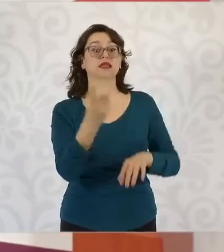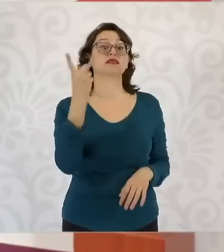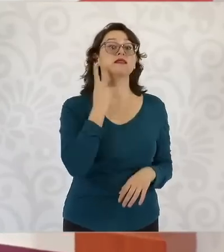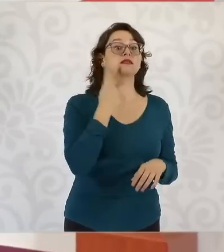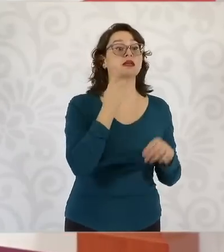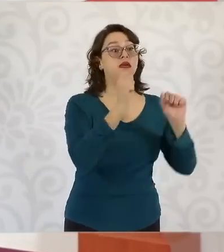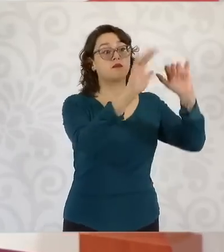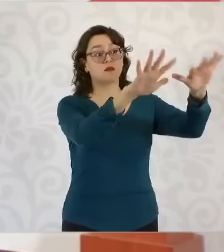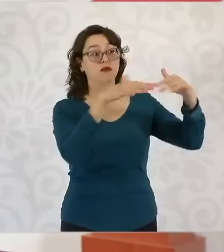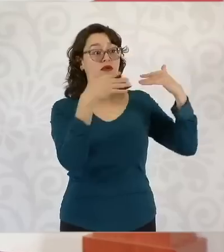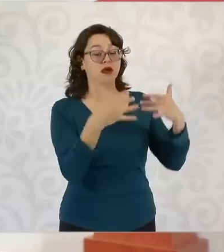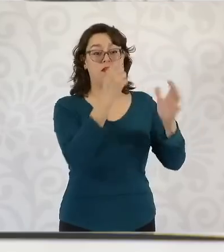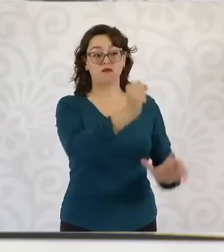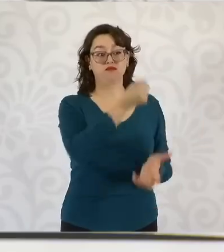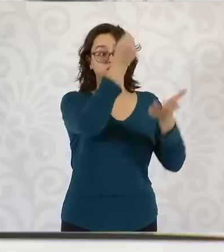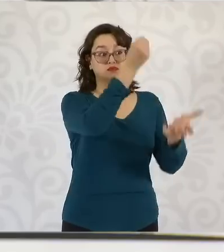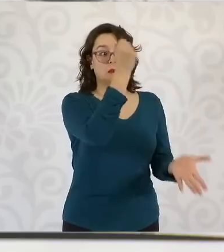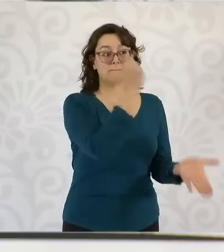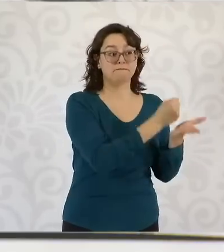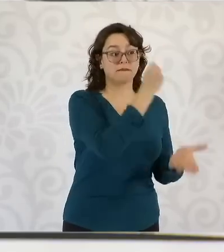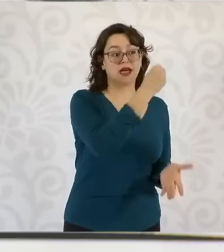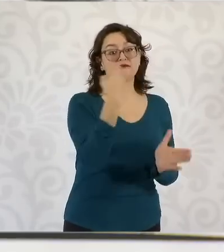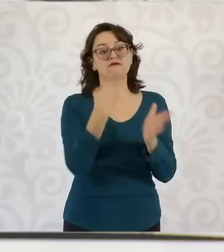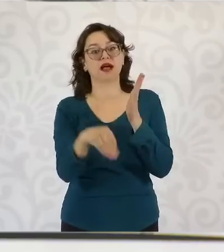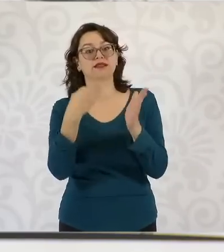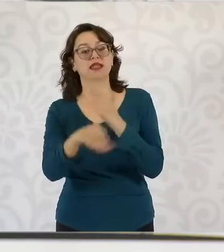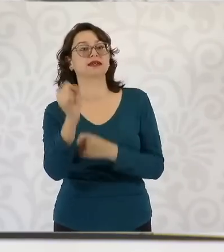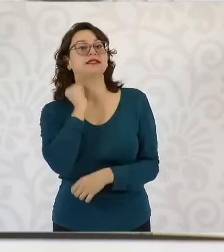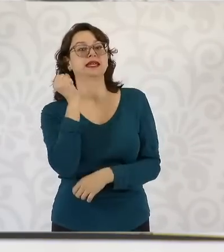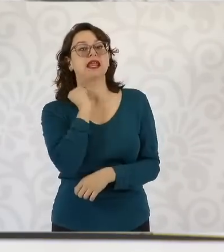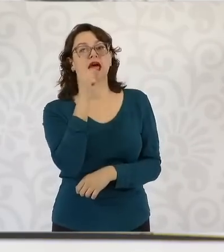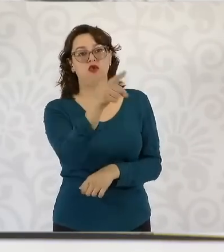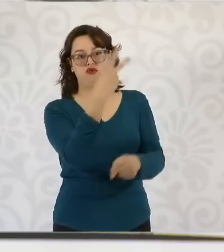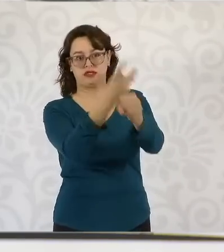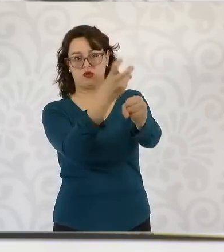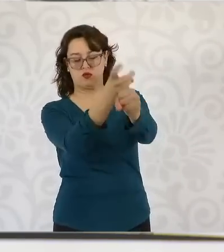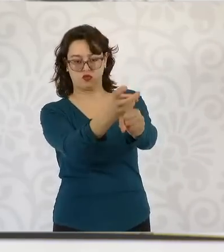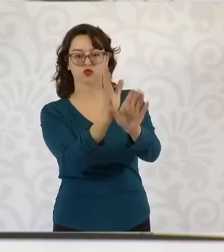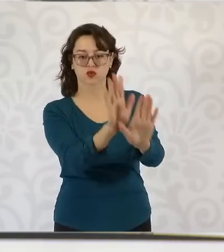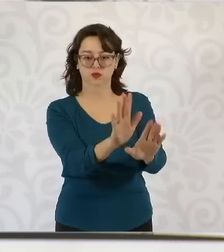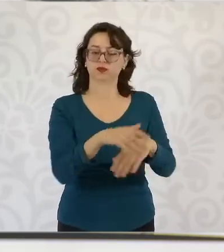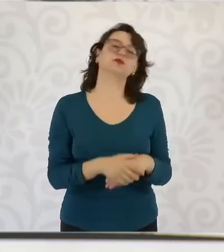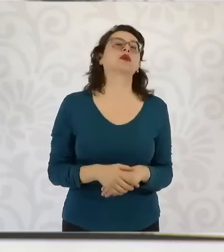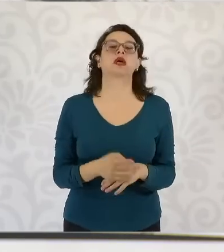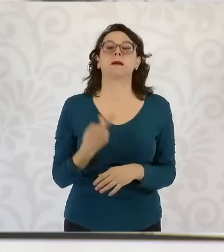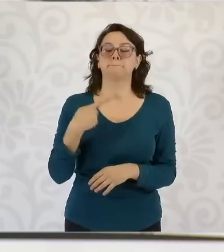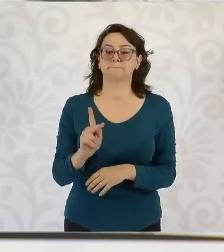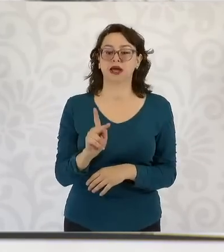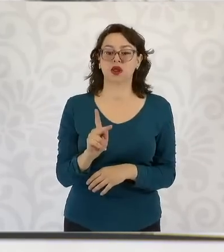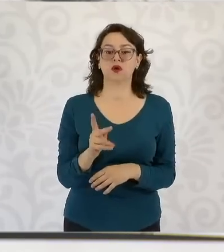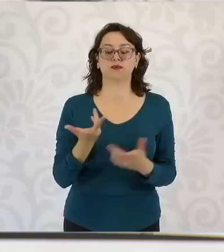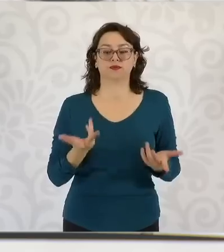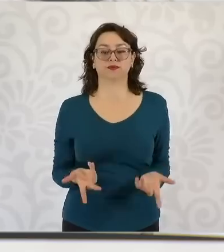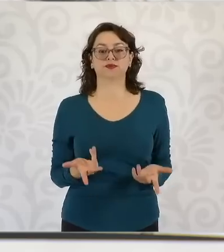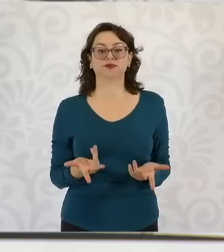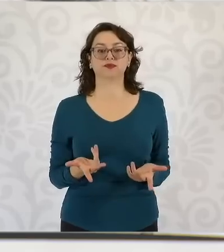Senado, y el trabajo que hemos estado haciendo, aquí agradecer al embajador de México en los